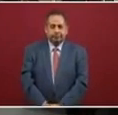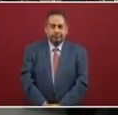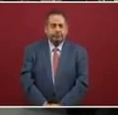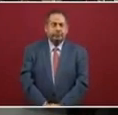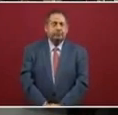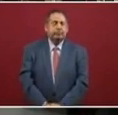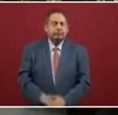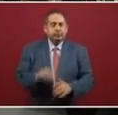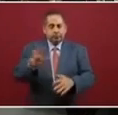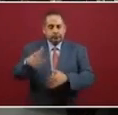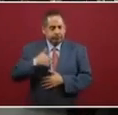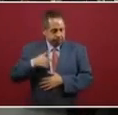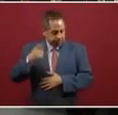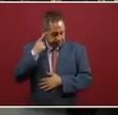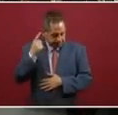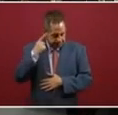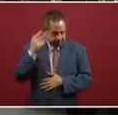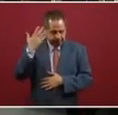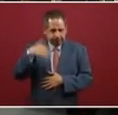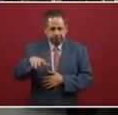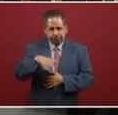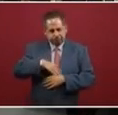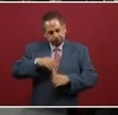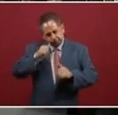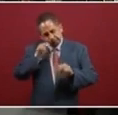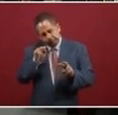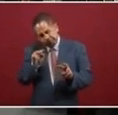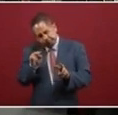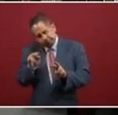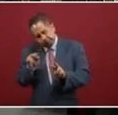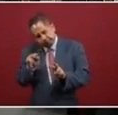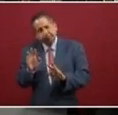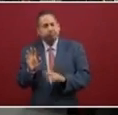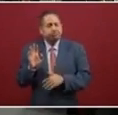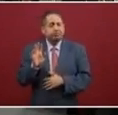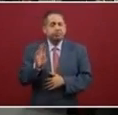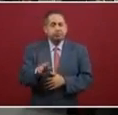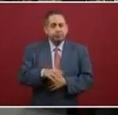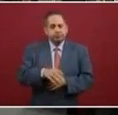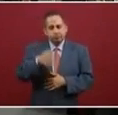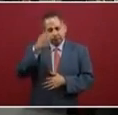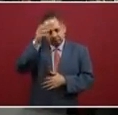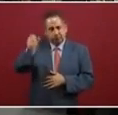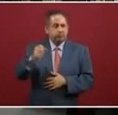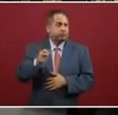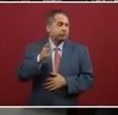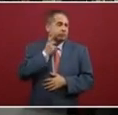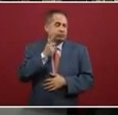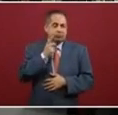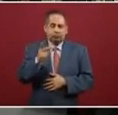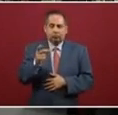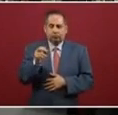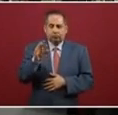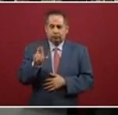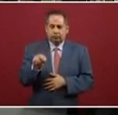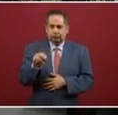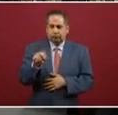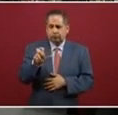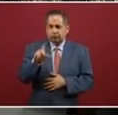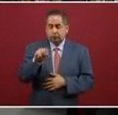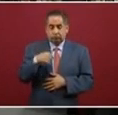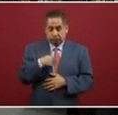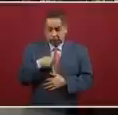Sí, yo escuché y con toda atención los conceptos del diputado Porfirio Muñoz Ledo y me voy a reunir con